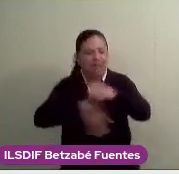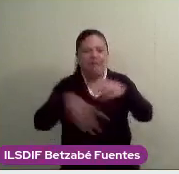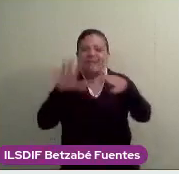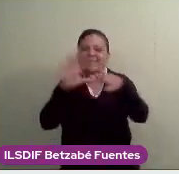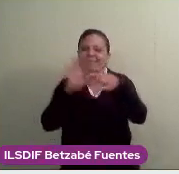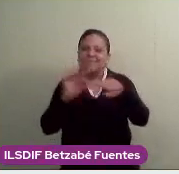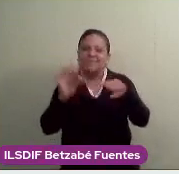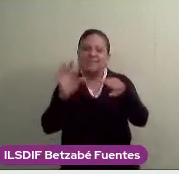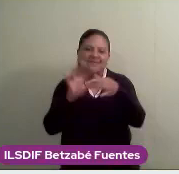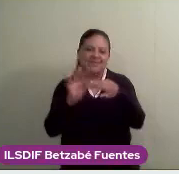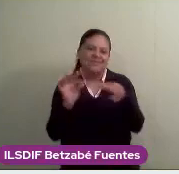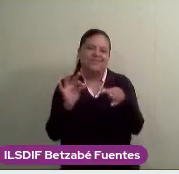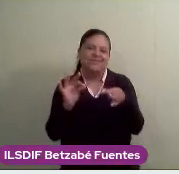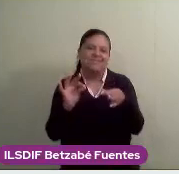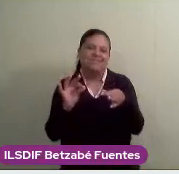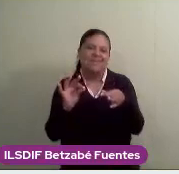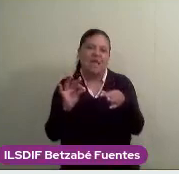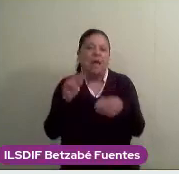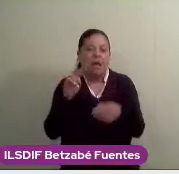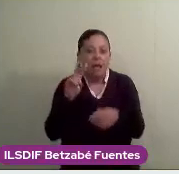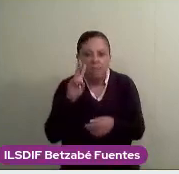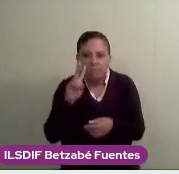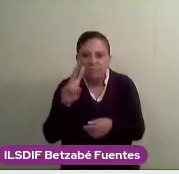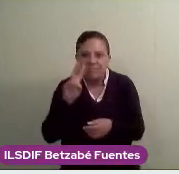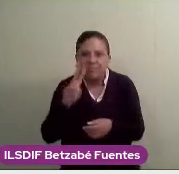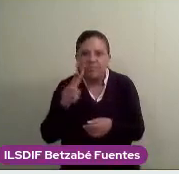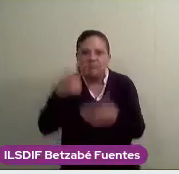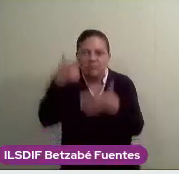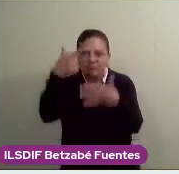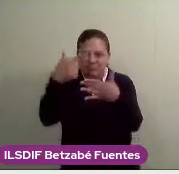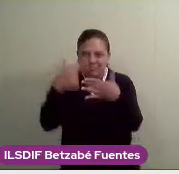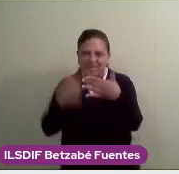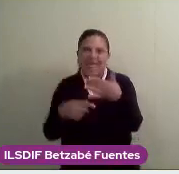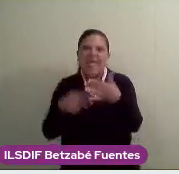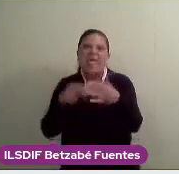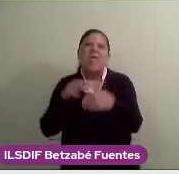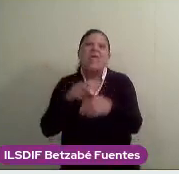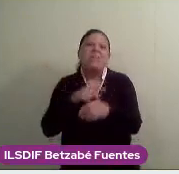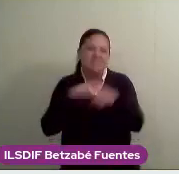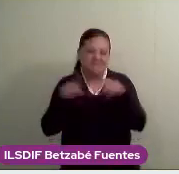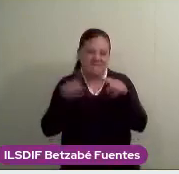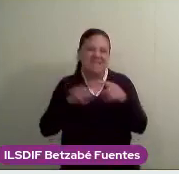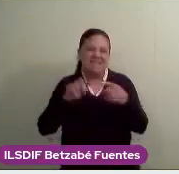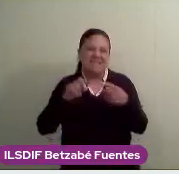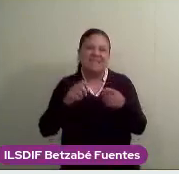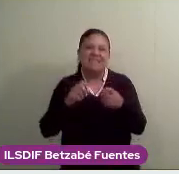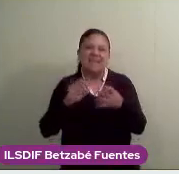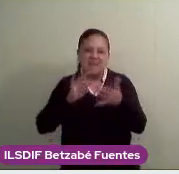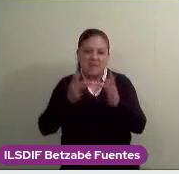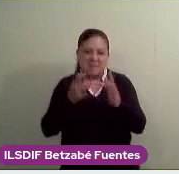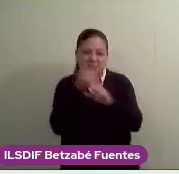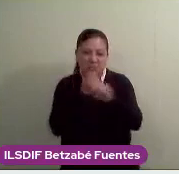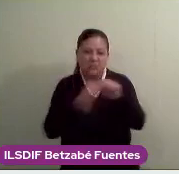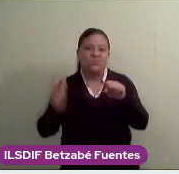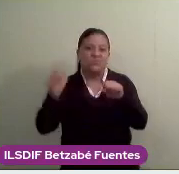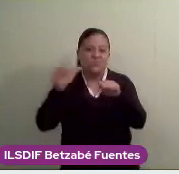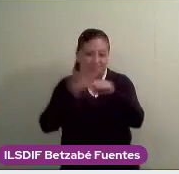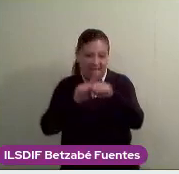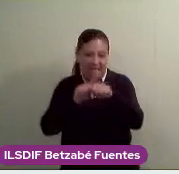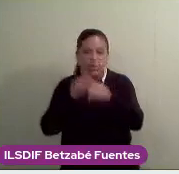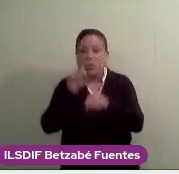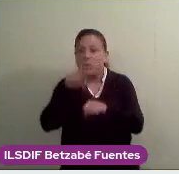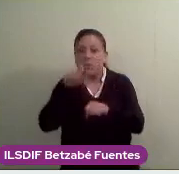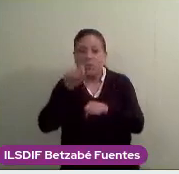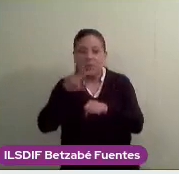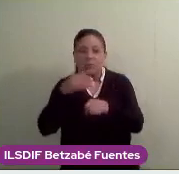con esta lámina de sus datos, pues también me permito y con su autorización compartir su celular